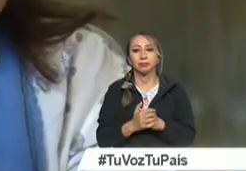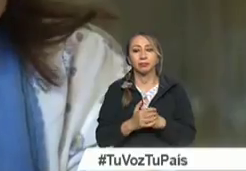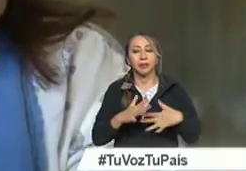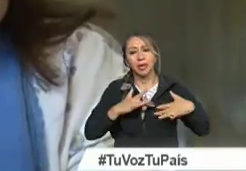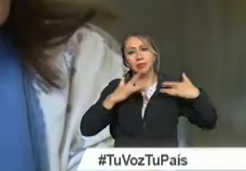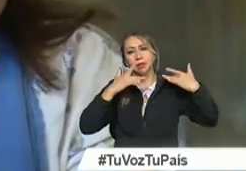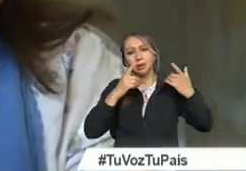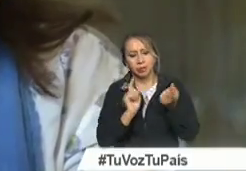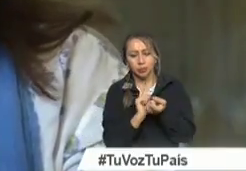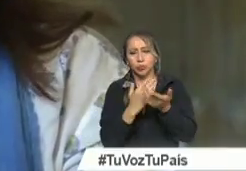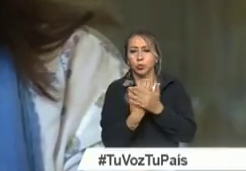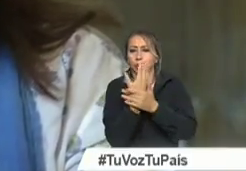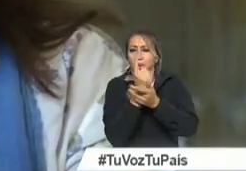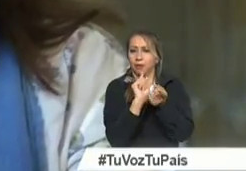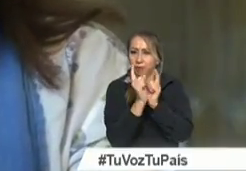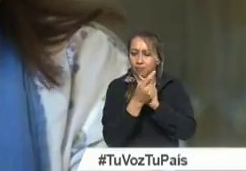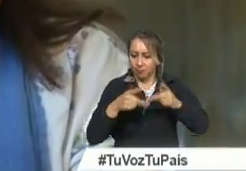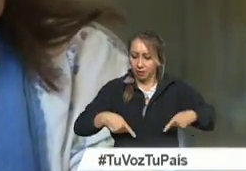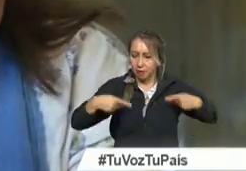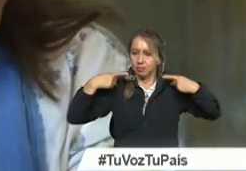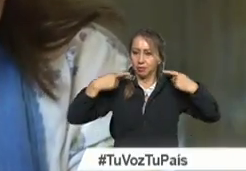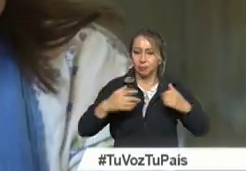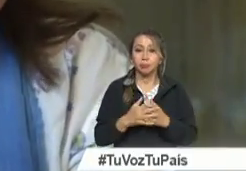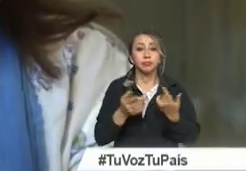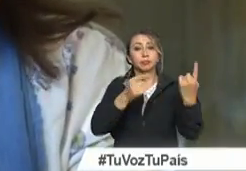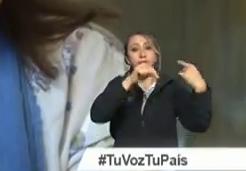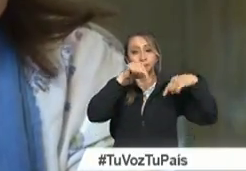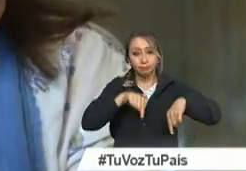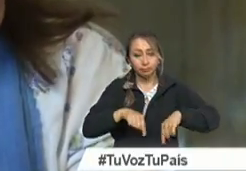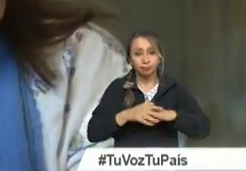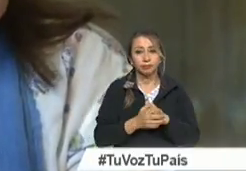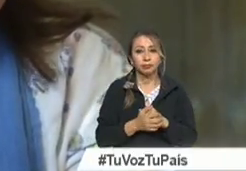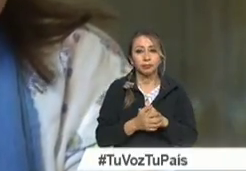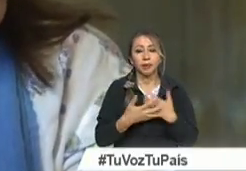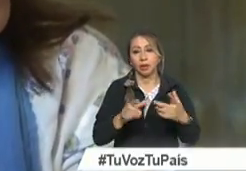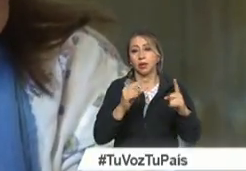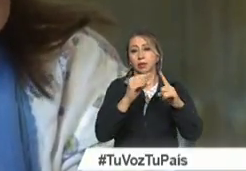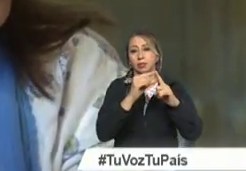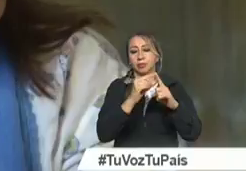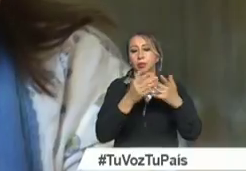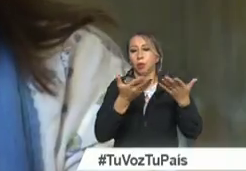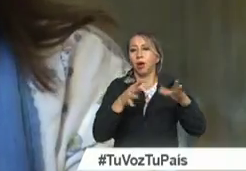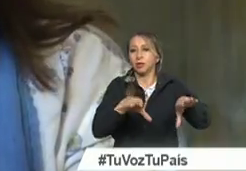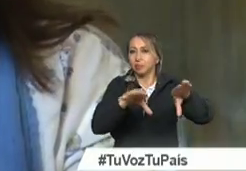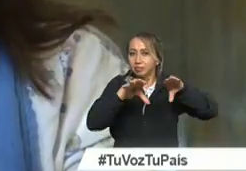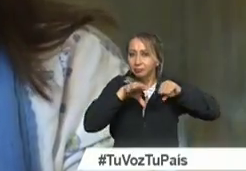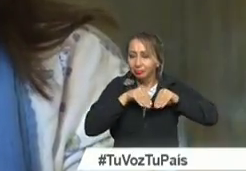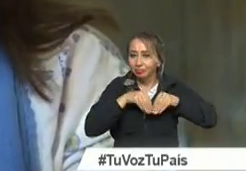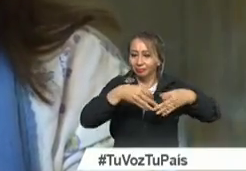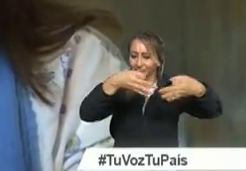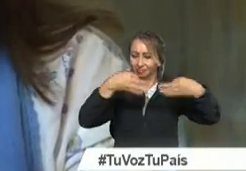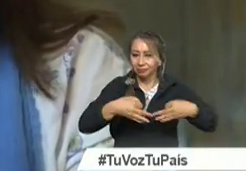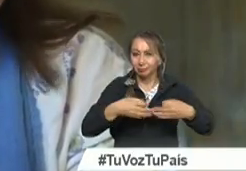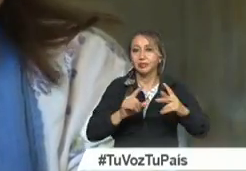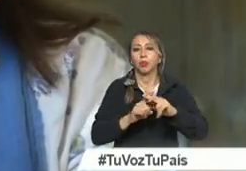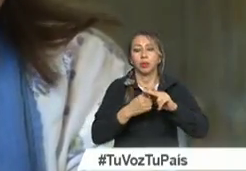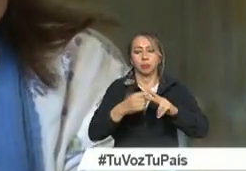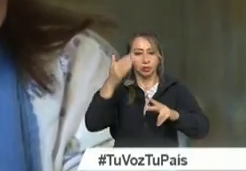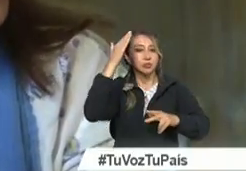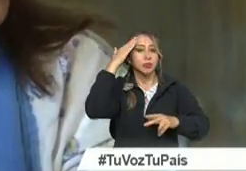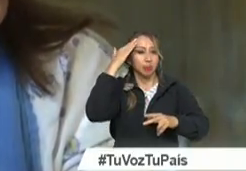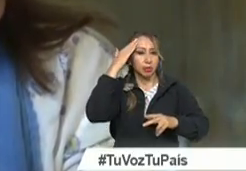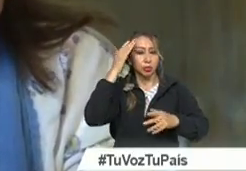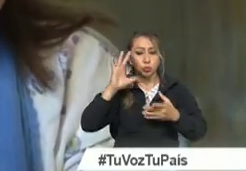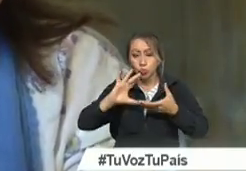esperanza de una nueva vida para ellas estamos aquí tomándole su palabra y su invitación porque estamos convencidas de que solamente